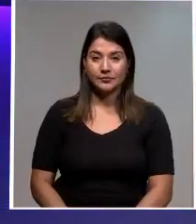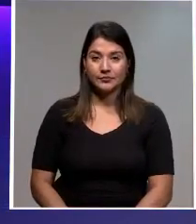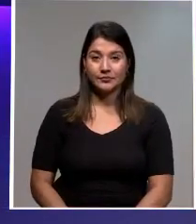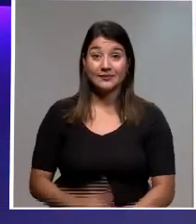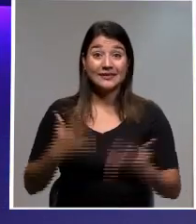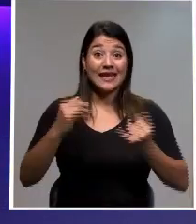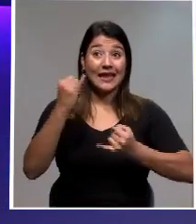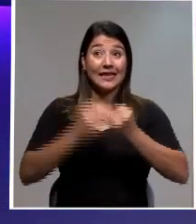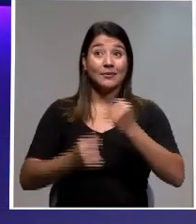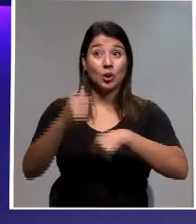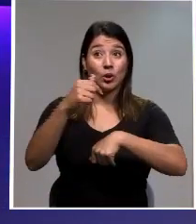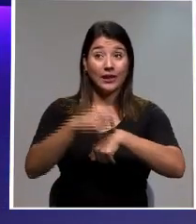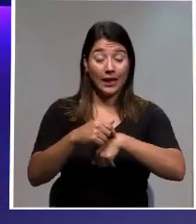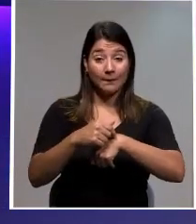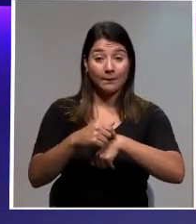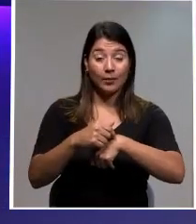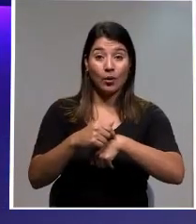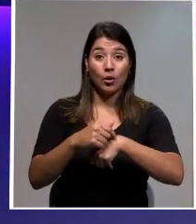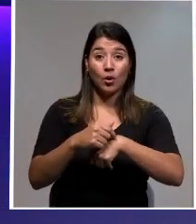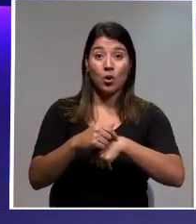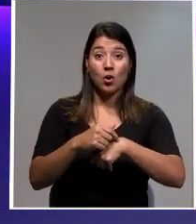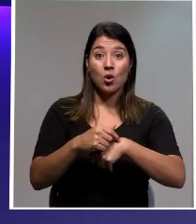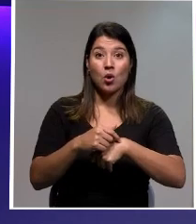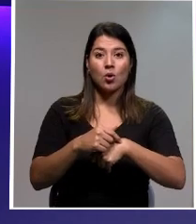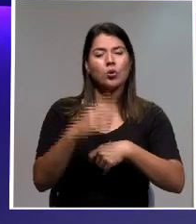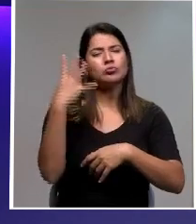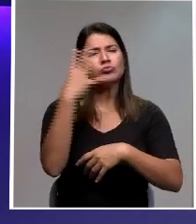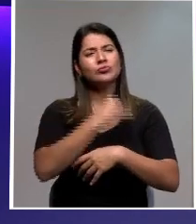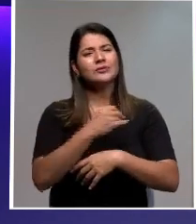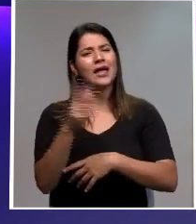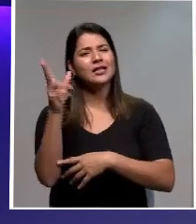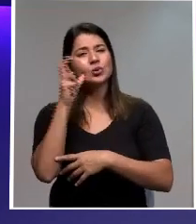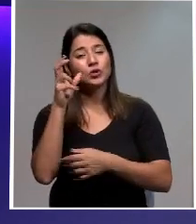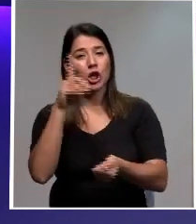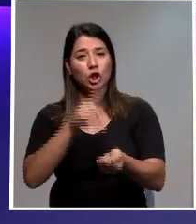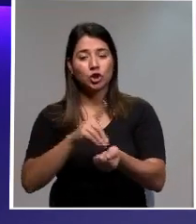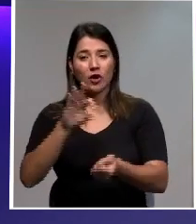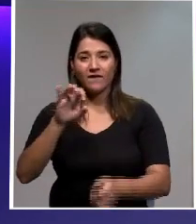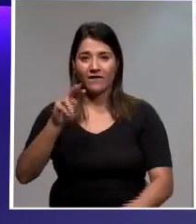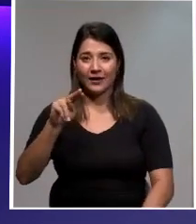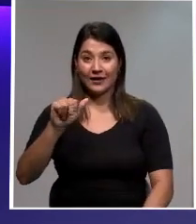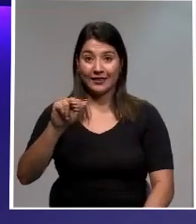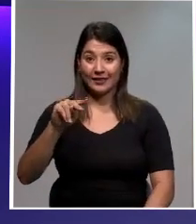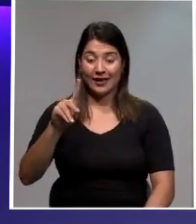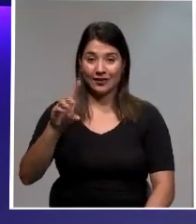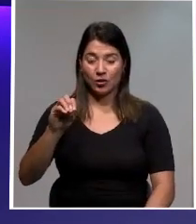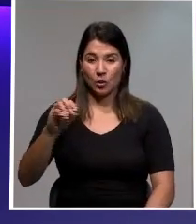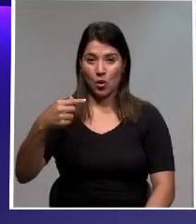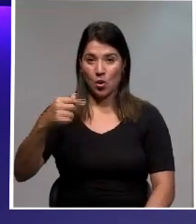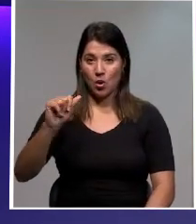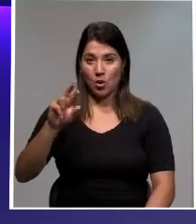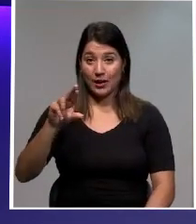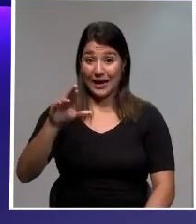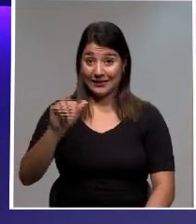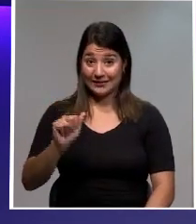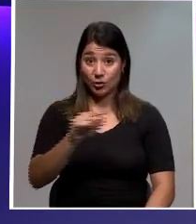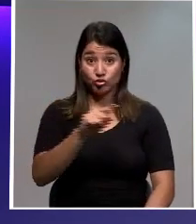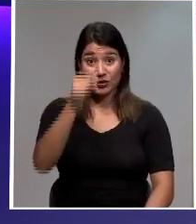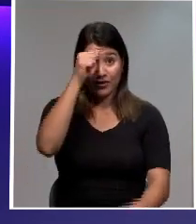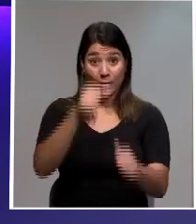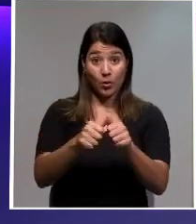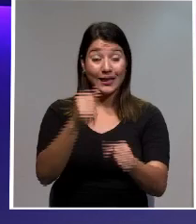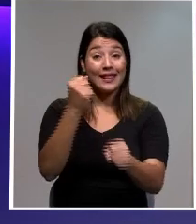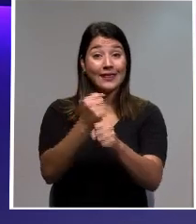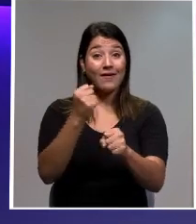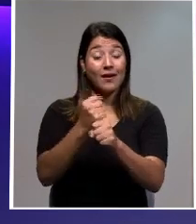Se nos acabó el tiempo. Una maravilla escuchar al doctor Fernando García. Recuerde, trabajamos